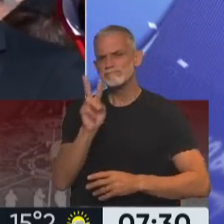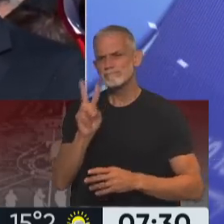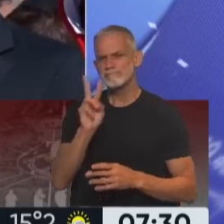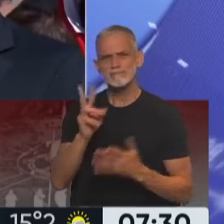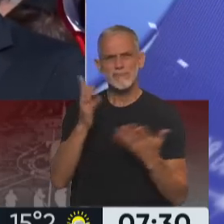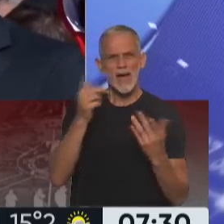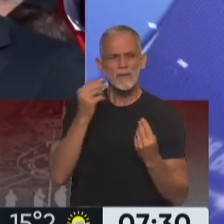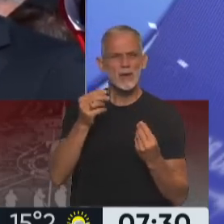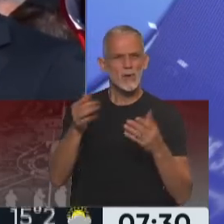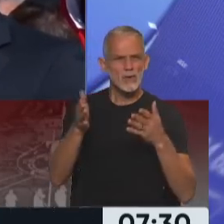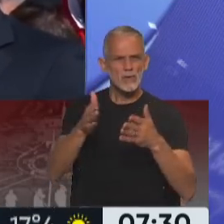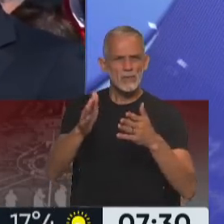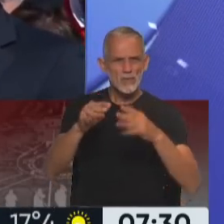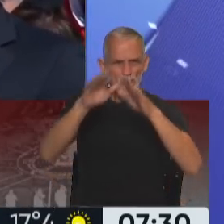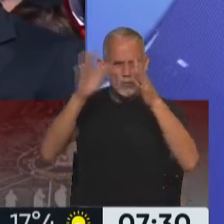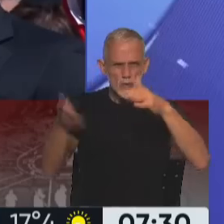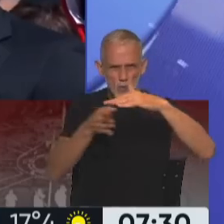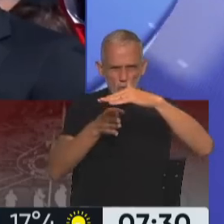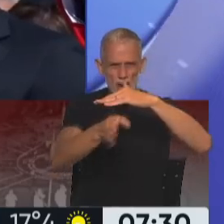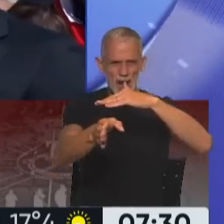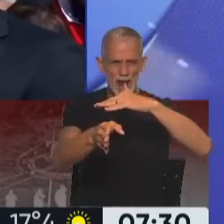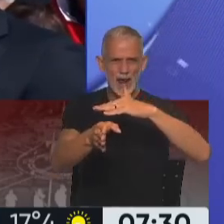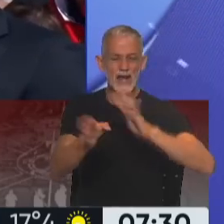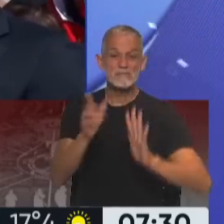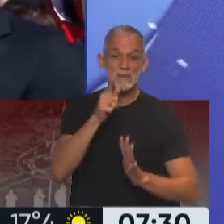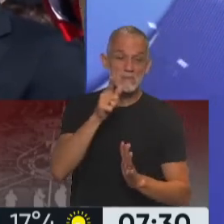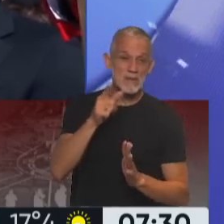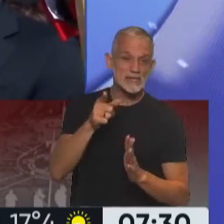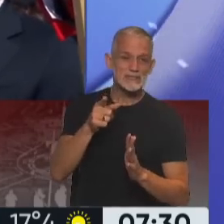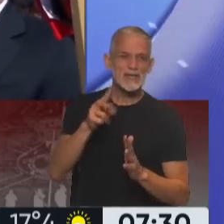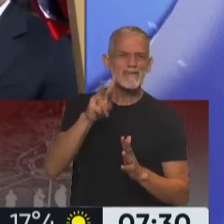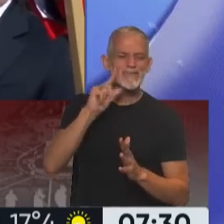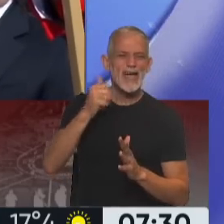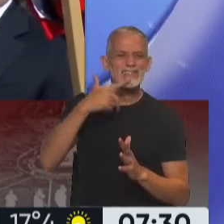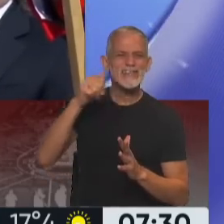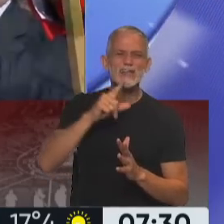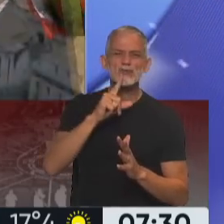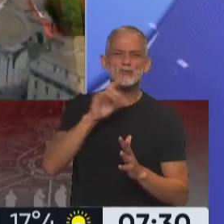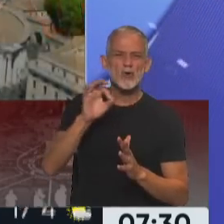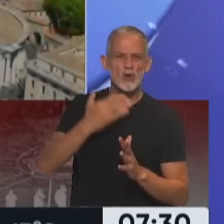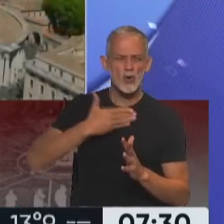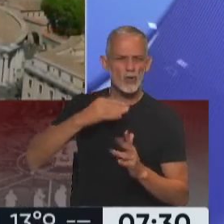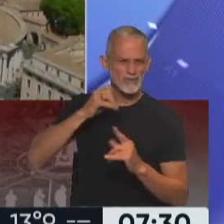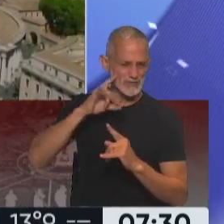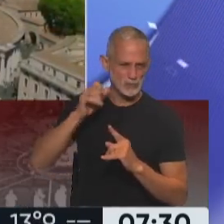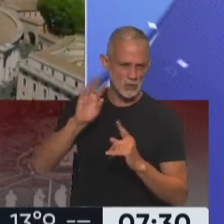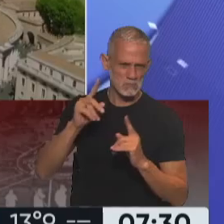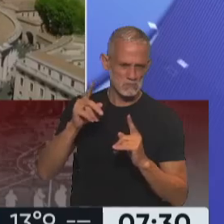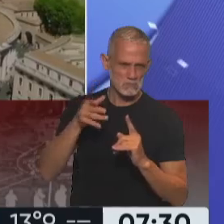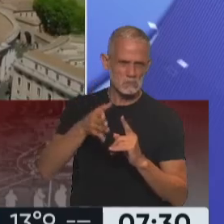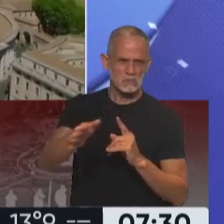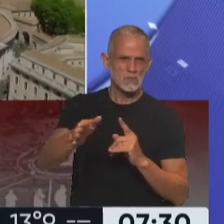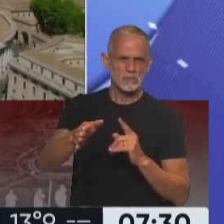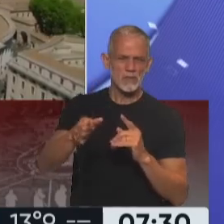ahora van a ingresar al túnel que está. Sí. Estamos por, me parece, eso es la vía del Santo Oficio. O sea que no van a circular por la vía de